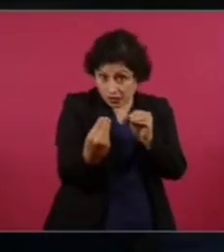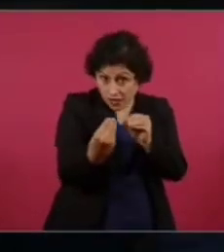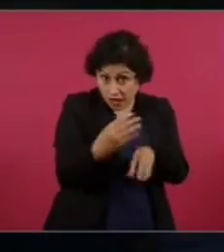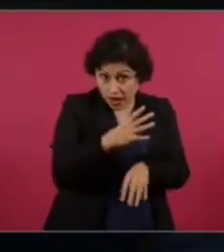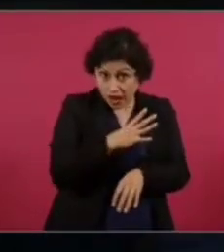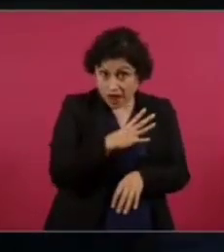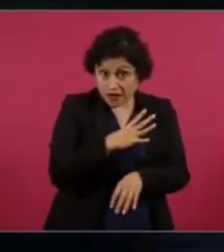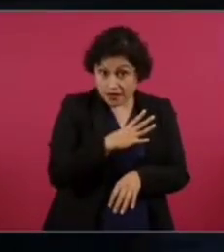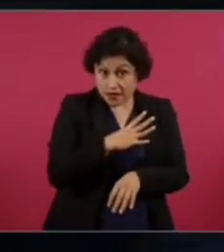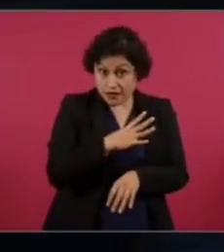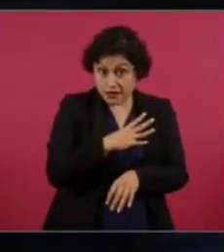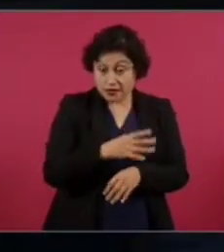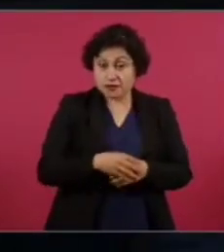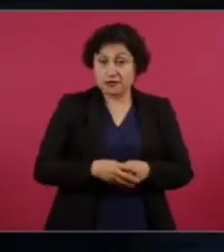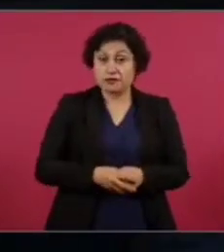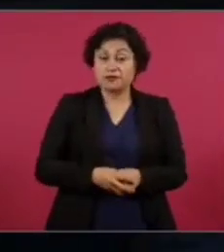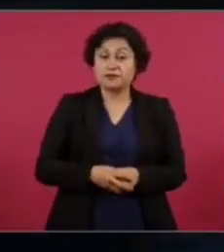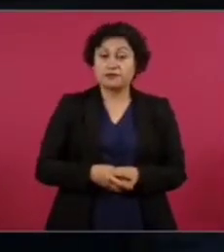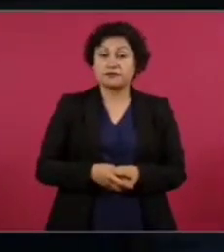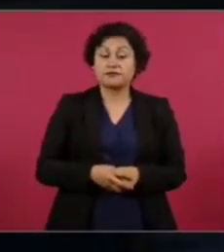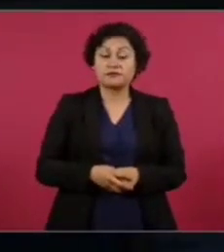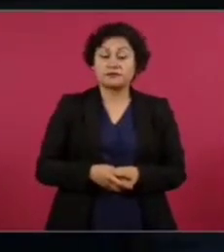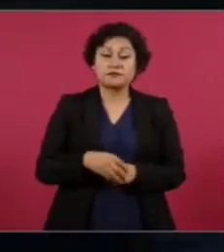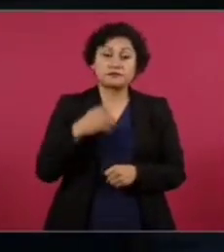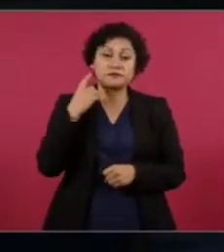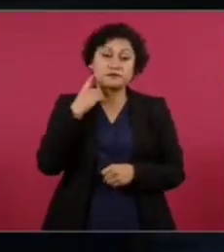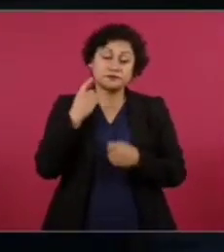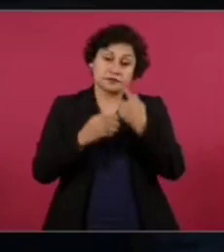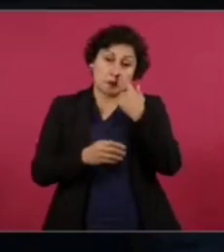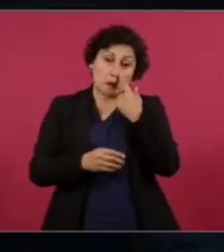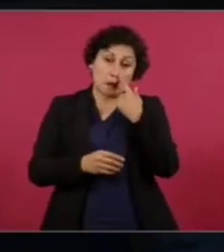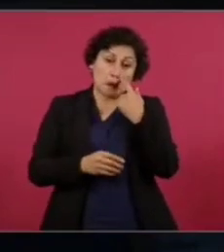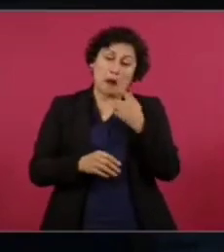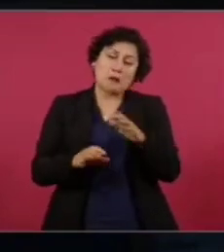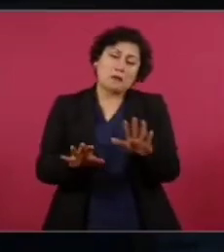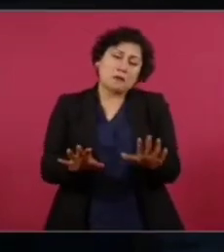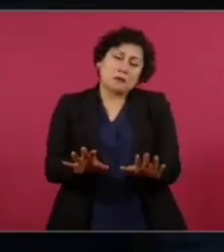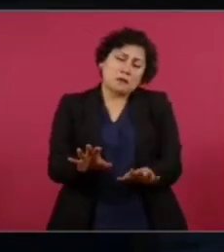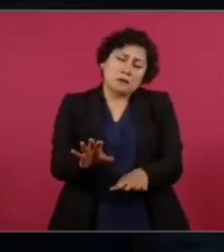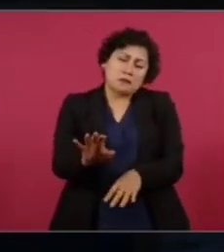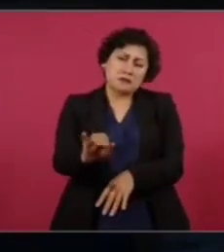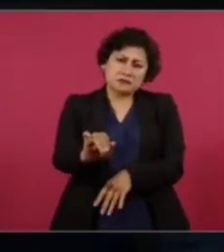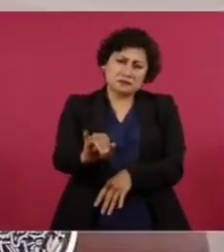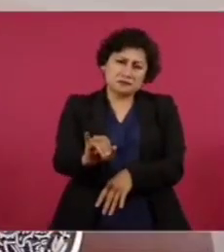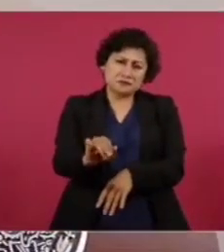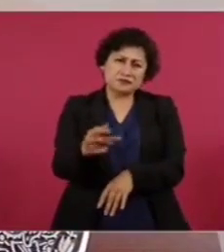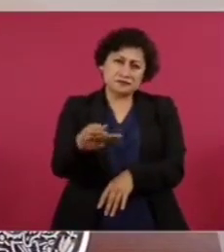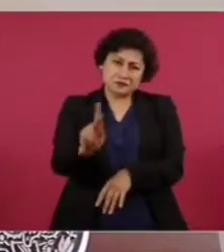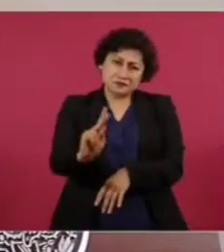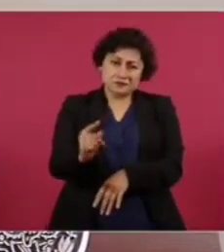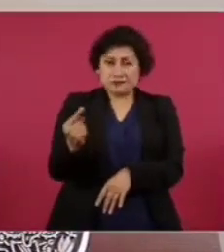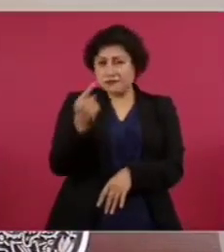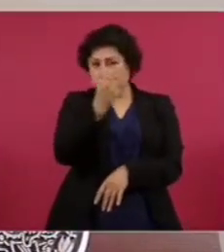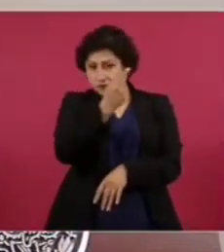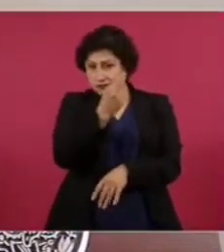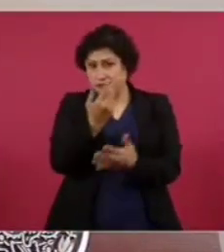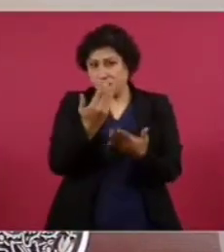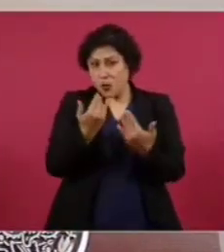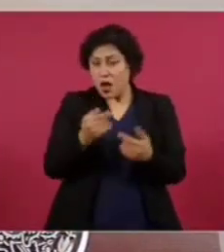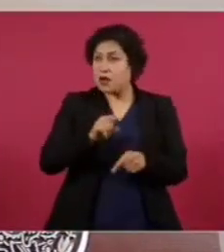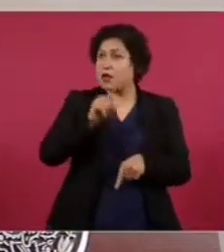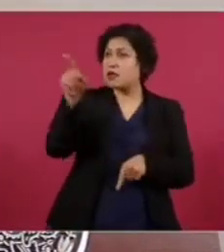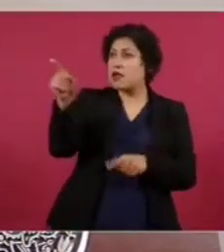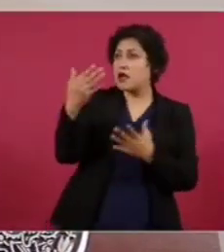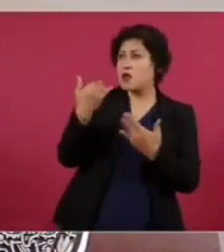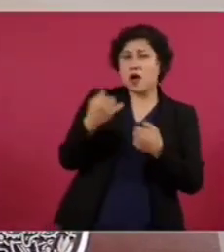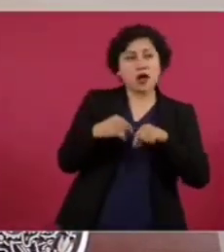No, pero en Estados Unidos habría habido una sanción por eso. No, no, sí. Pero no se da, es que no se da ninguna.